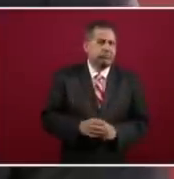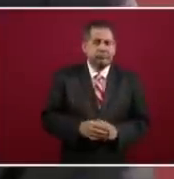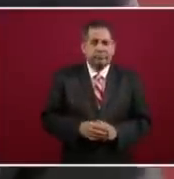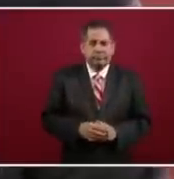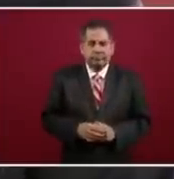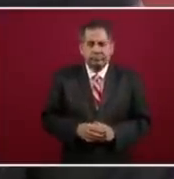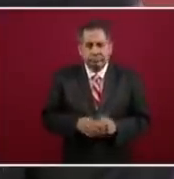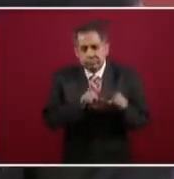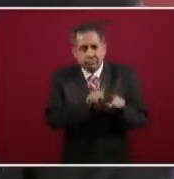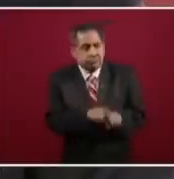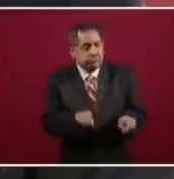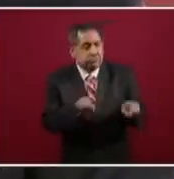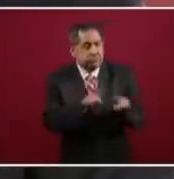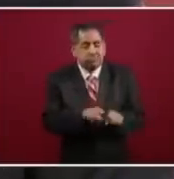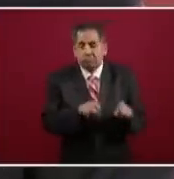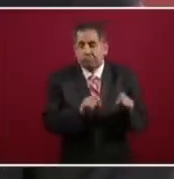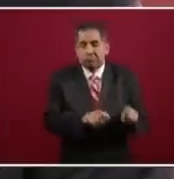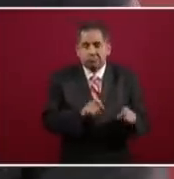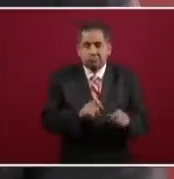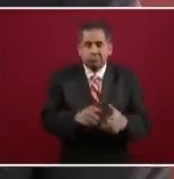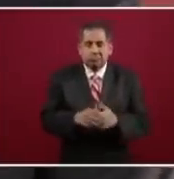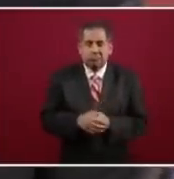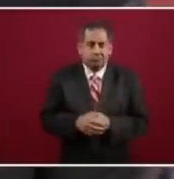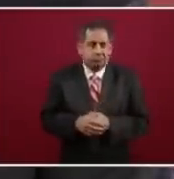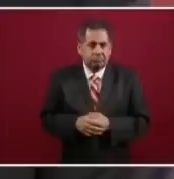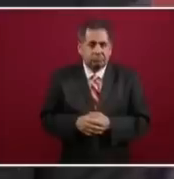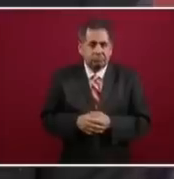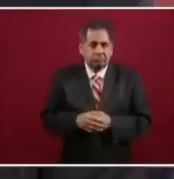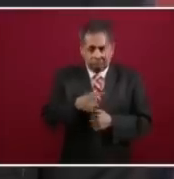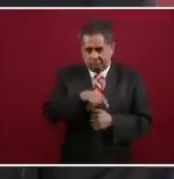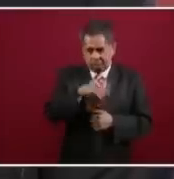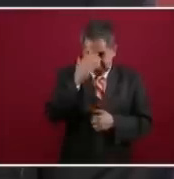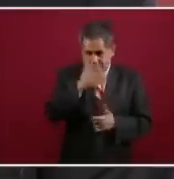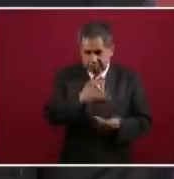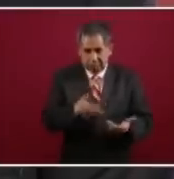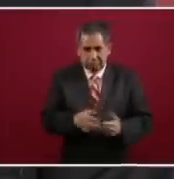lo mismo hagan este